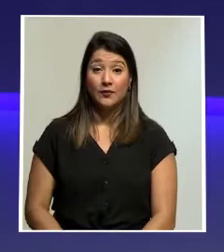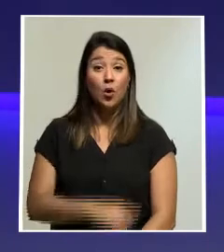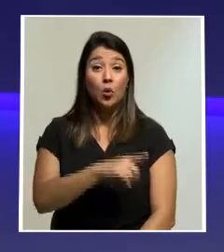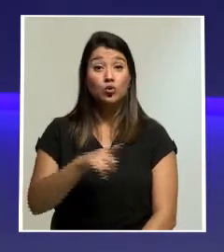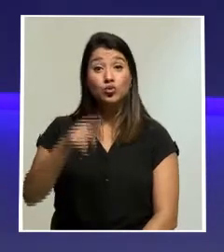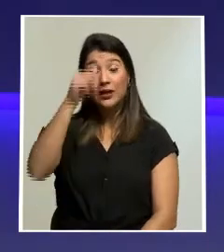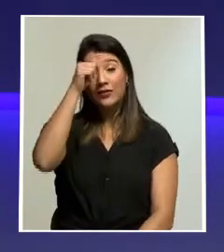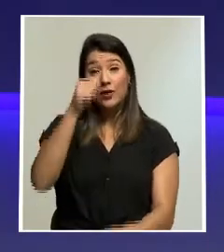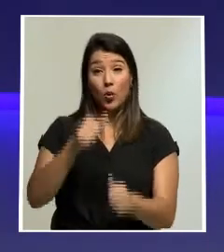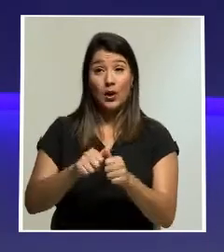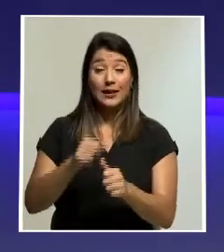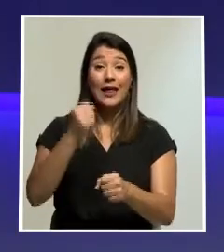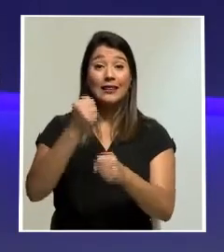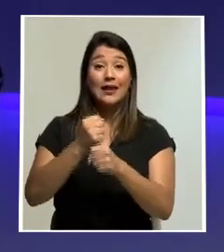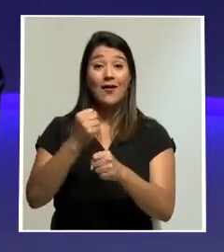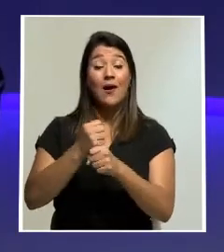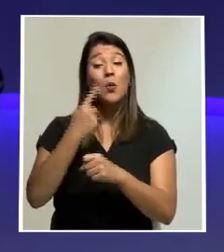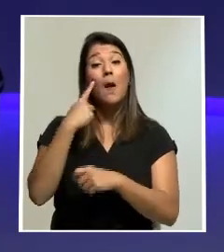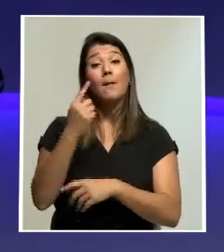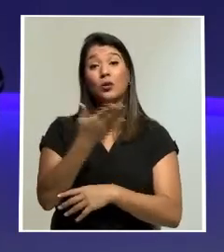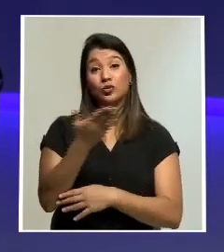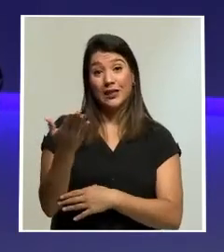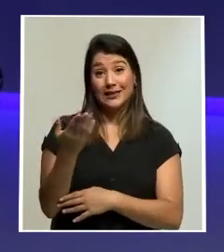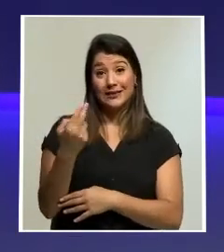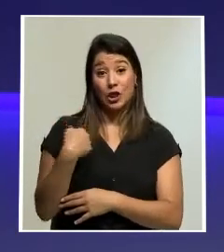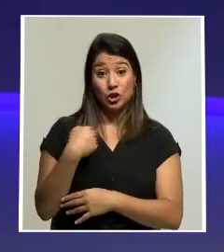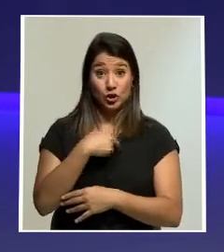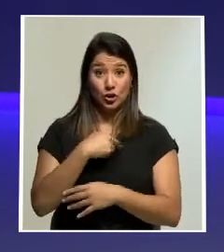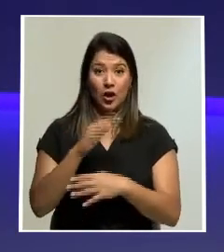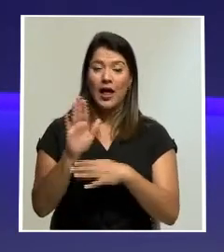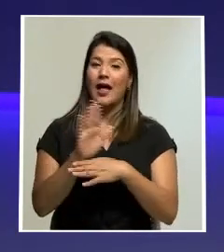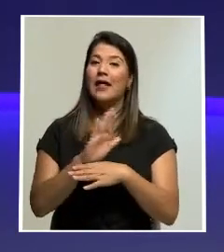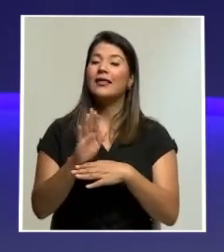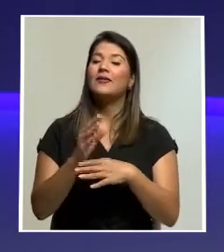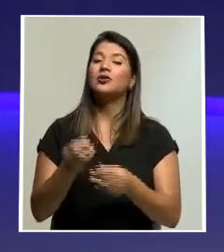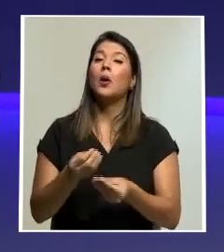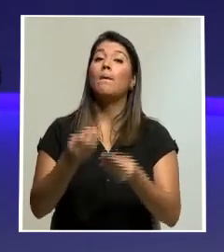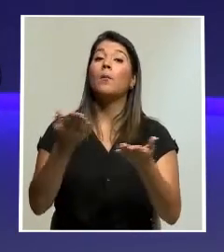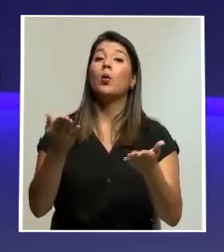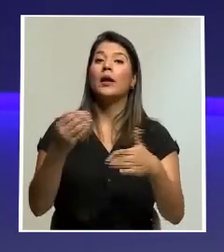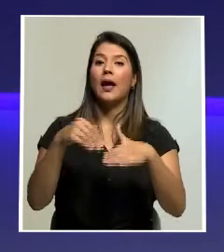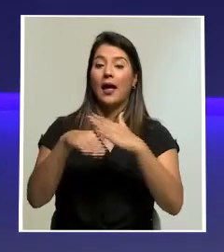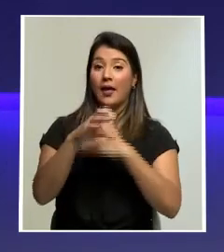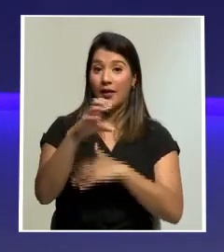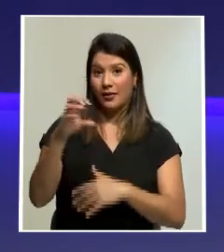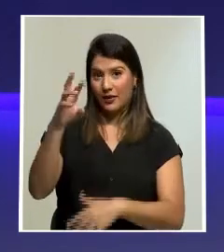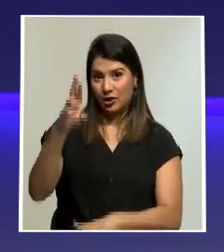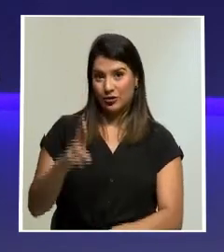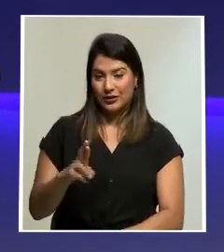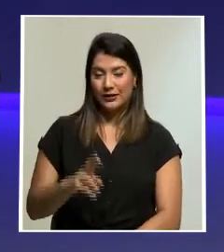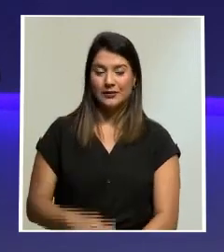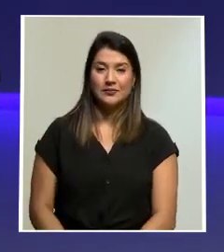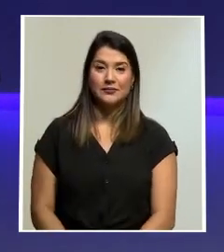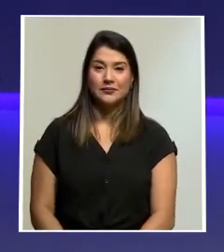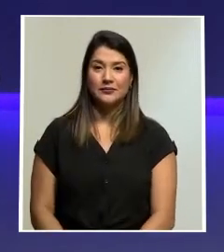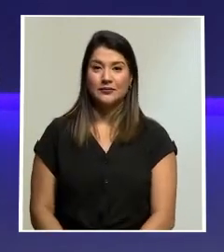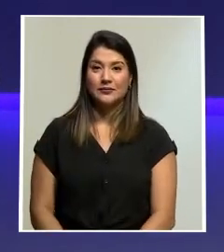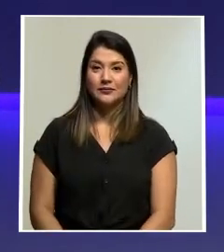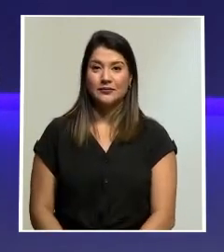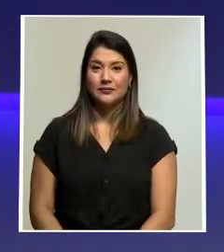Recuerde, trabajamos para usted. Somos la televisión pública de Costa Rica.